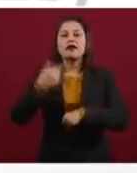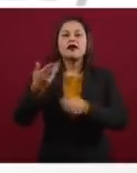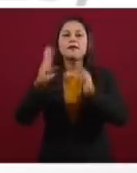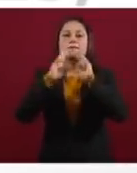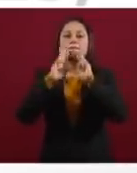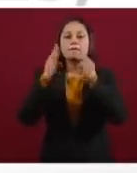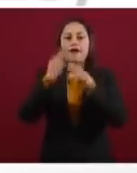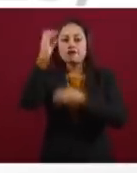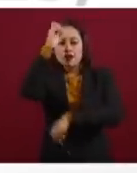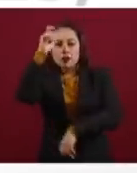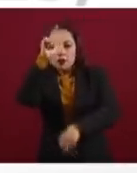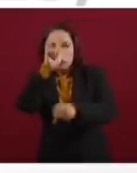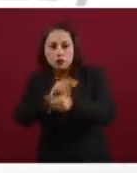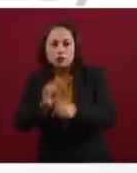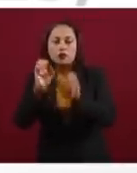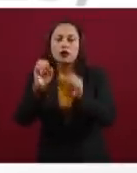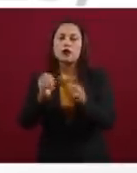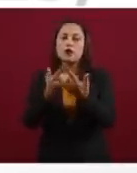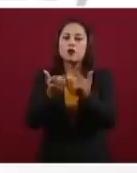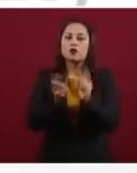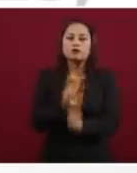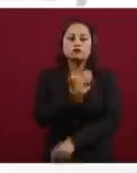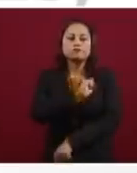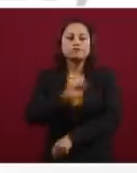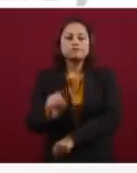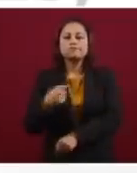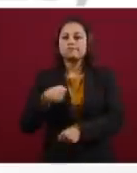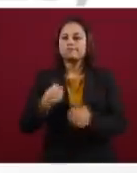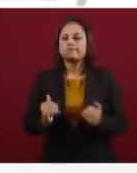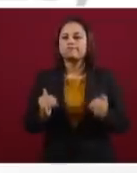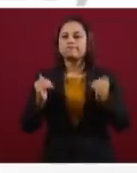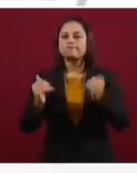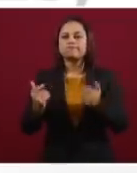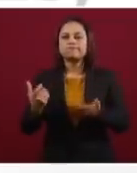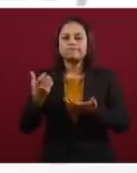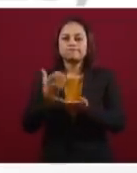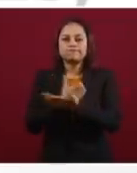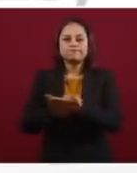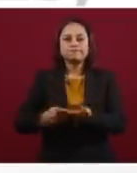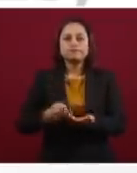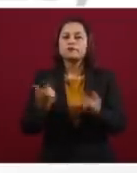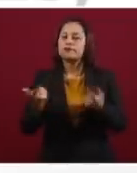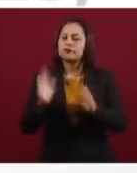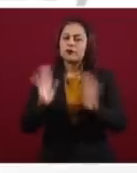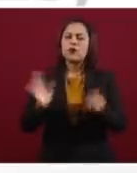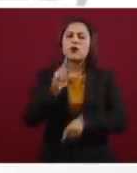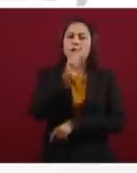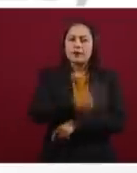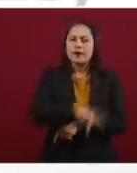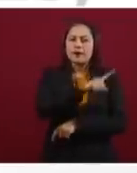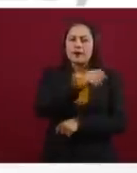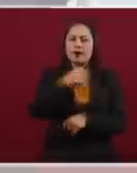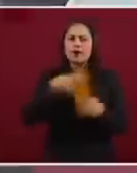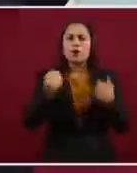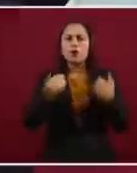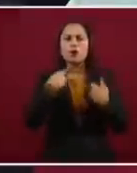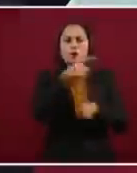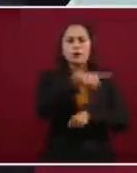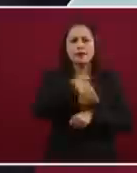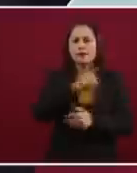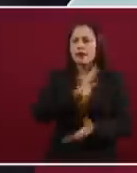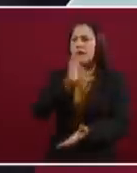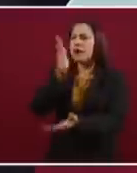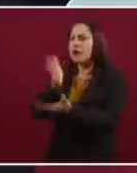prototipos criminales cuando en realidad el joven que se orienta a las adicciones se está haciendo un daño terrible